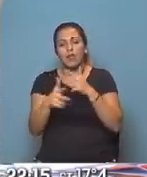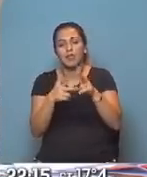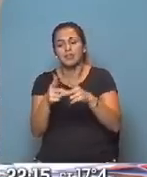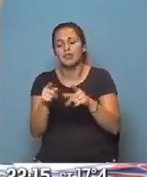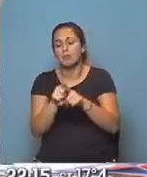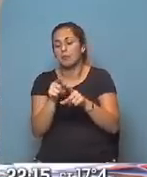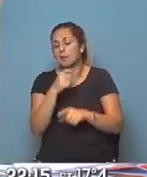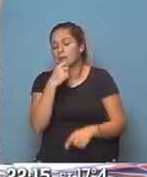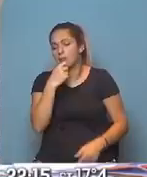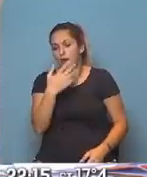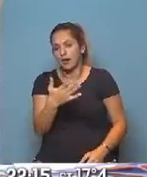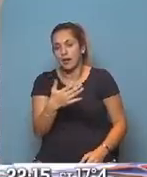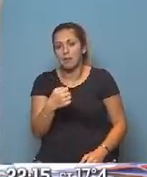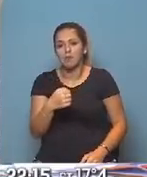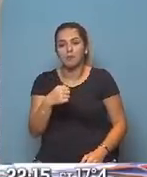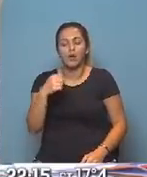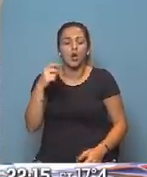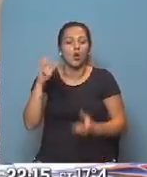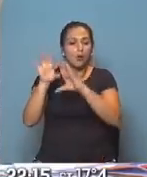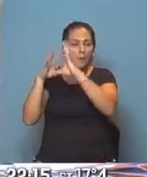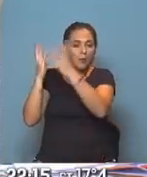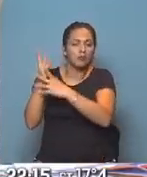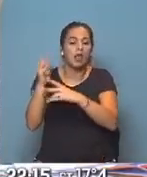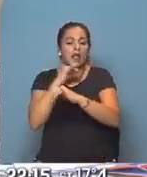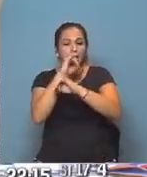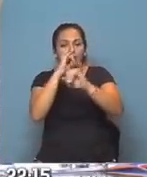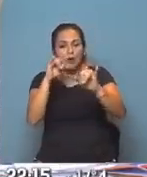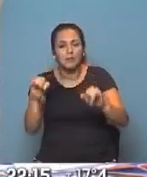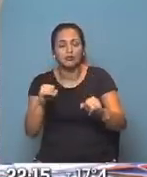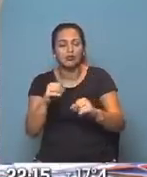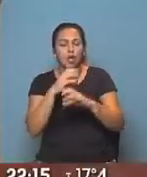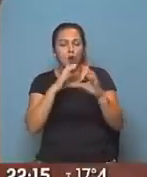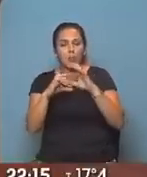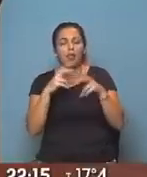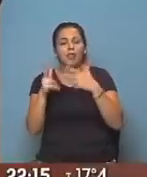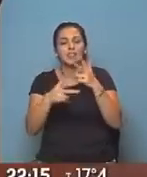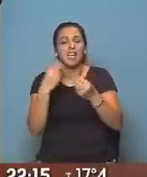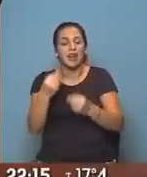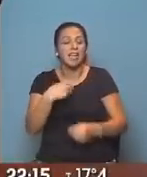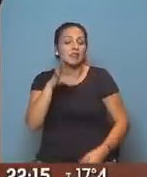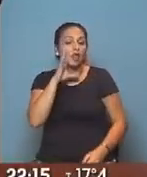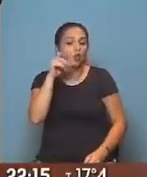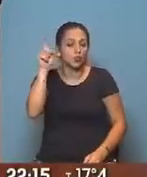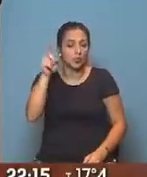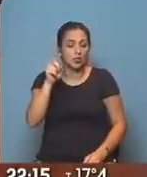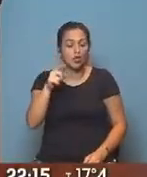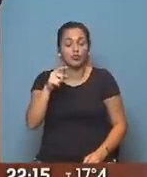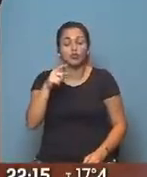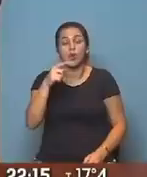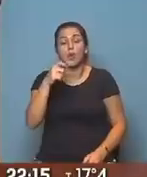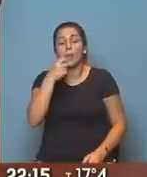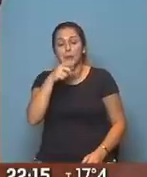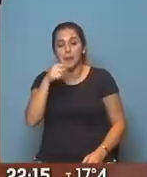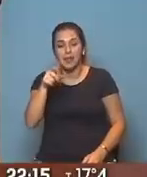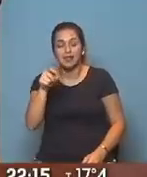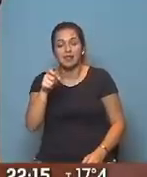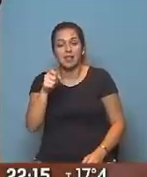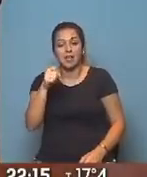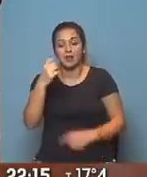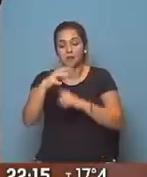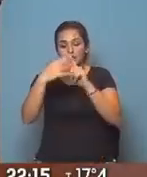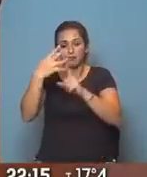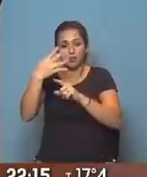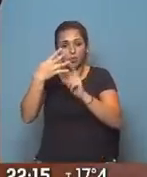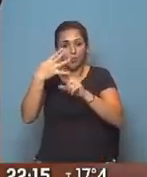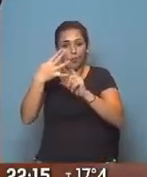fuentes como internacionales, aseguran que Estados Unidos es la cuarta fuente de importaciones de Turquía. Habla de 12.000